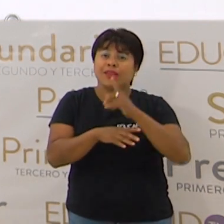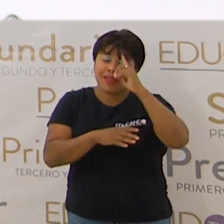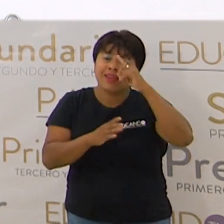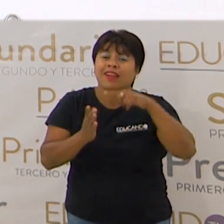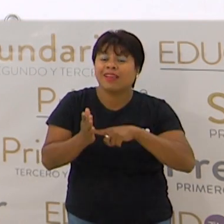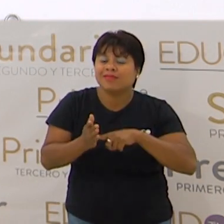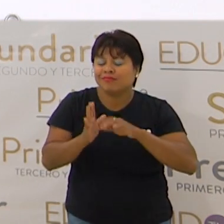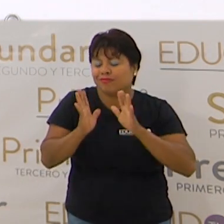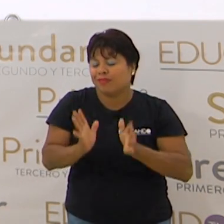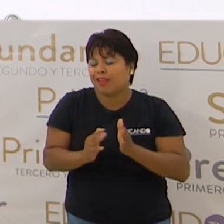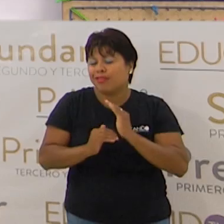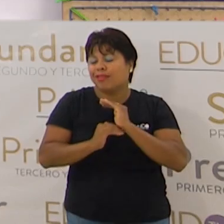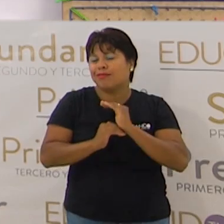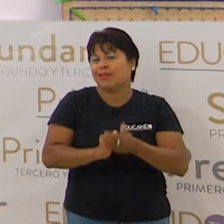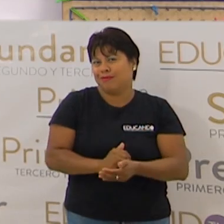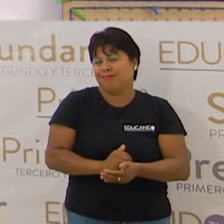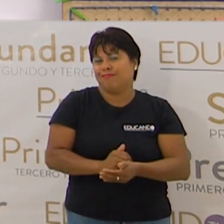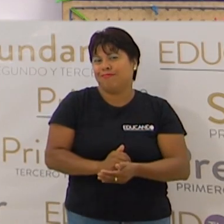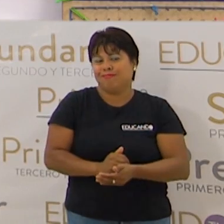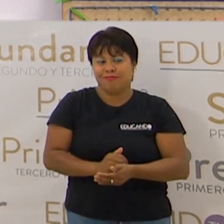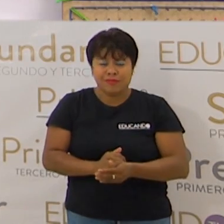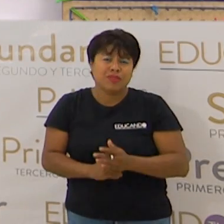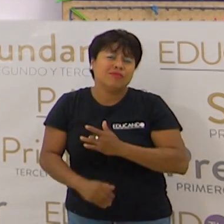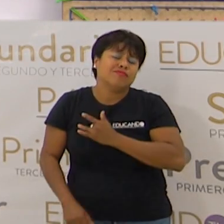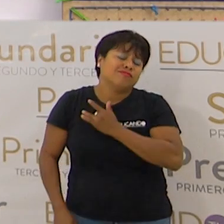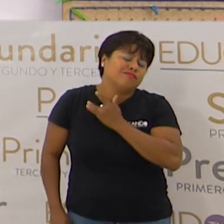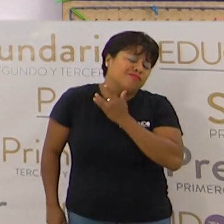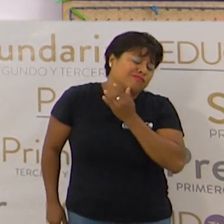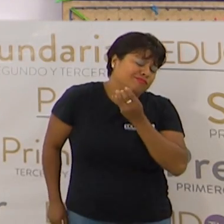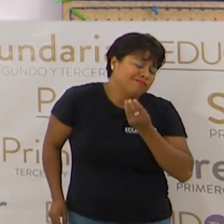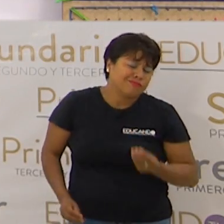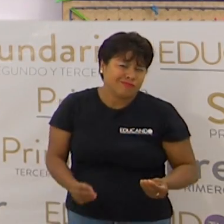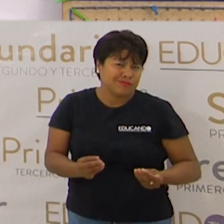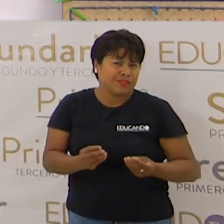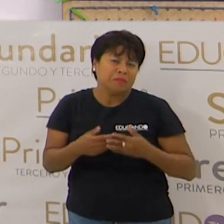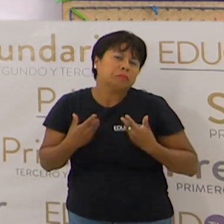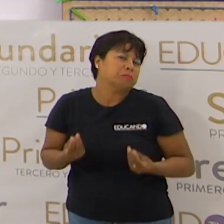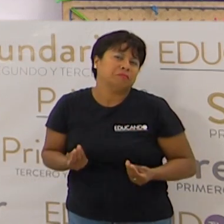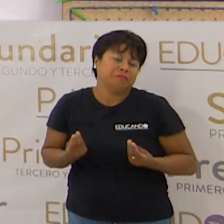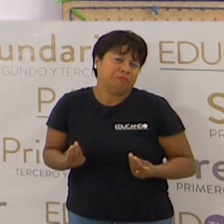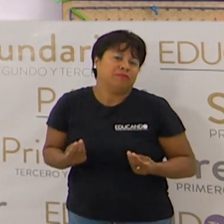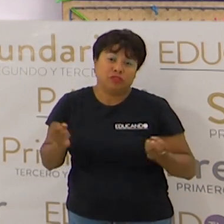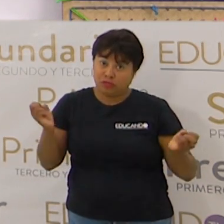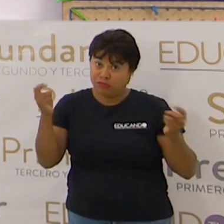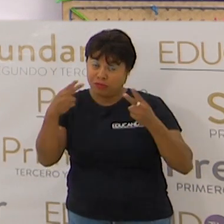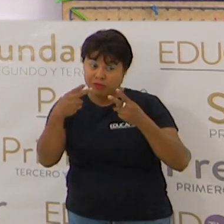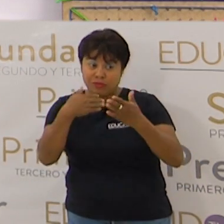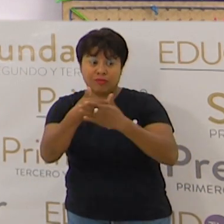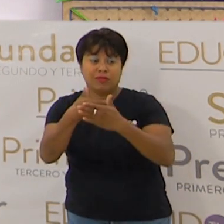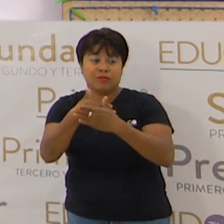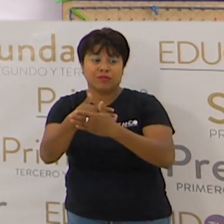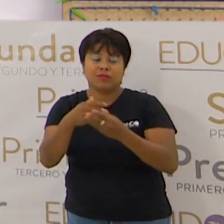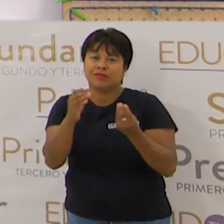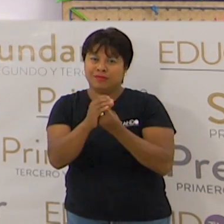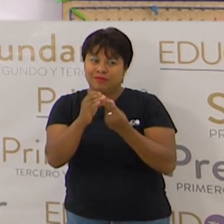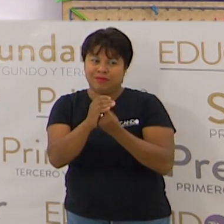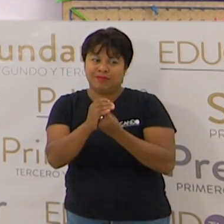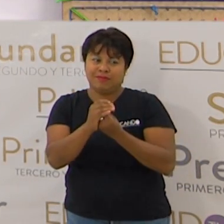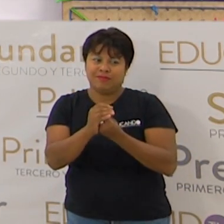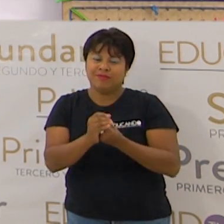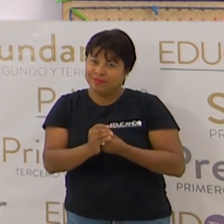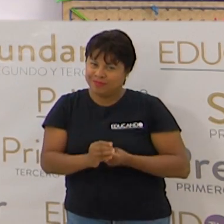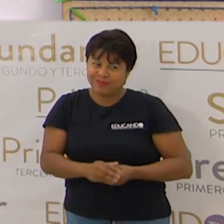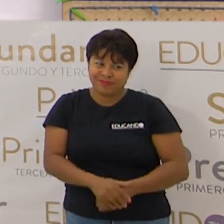crees? Ya se terminó. Yo sé que lo sientes mucho, pero pues ni modos. Nos vemos en la próxima